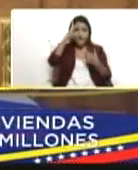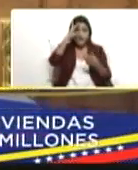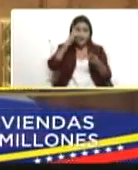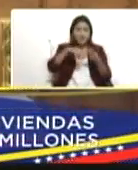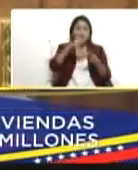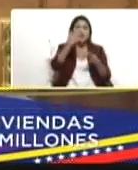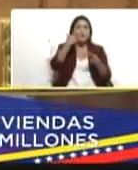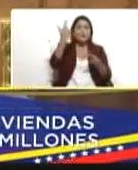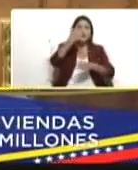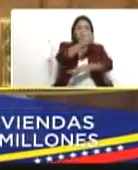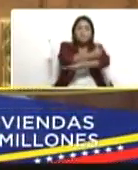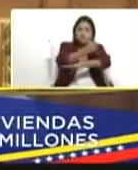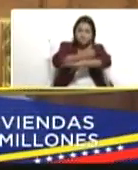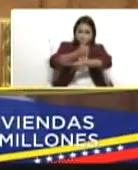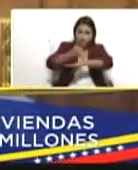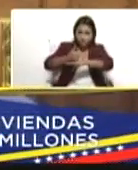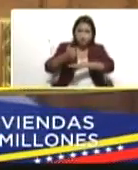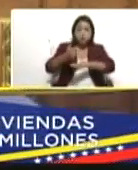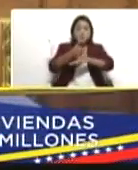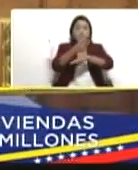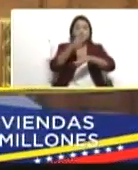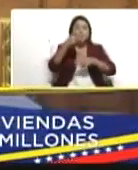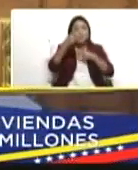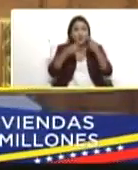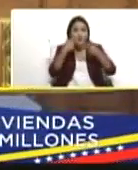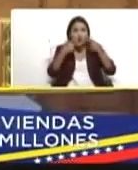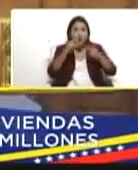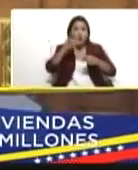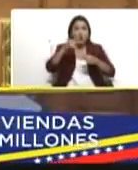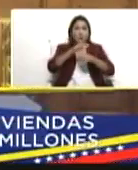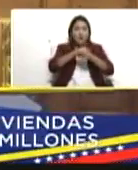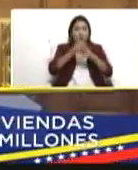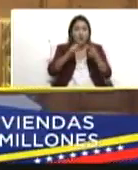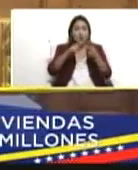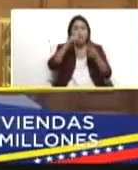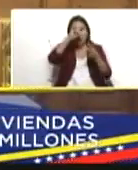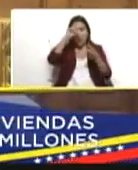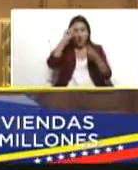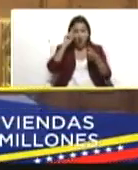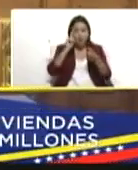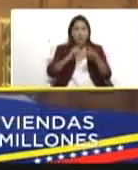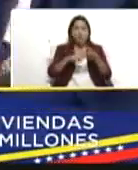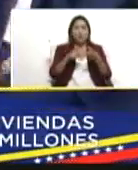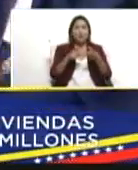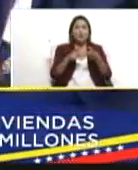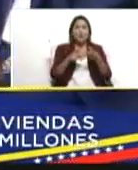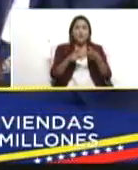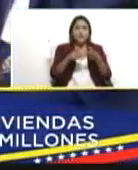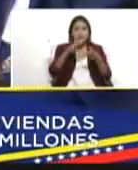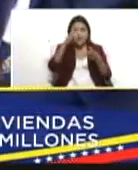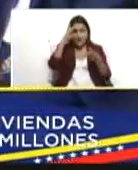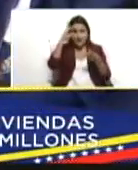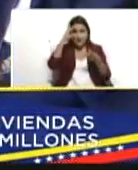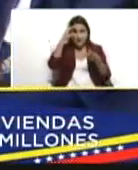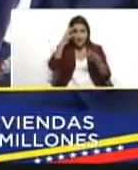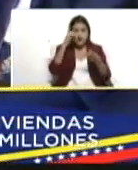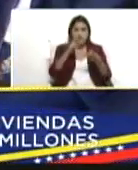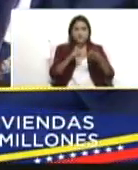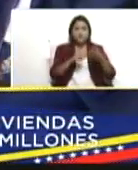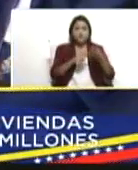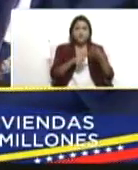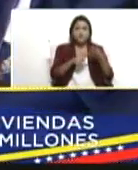político que están en esta tarea conmigo Jorge Rodríguez diosdado cabello delsy Rodríguez